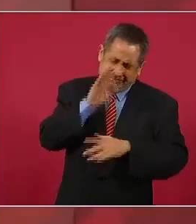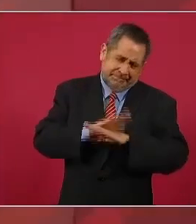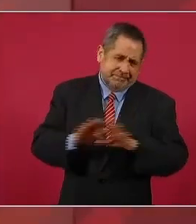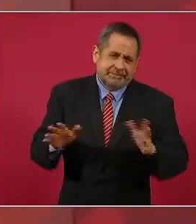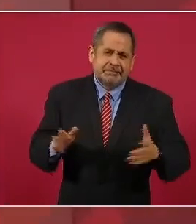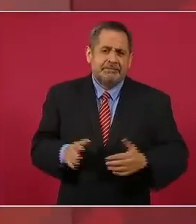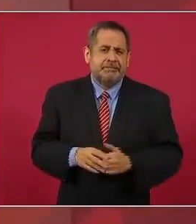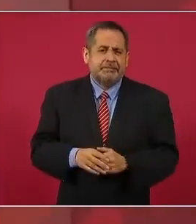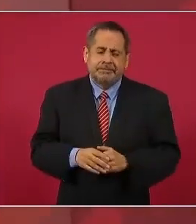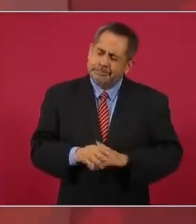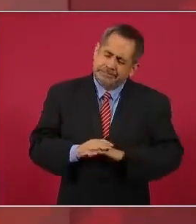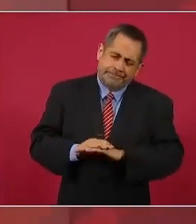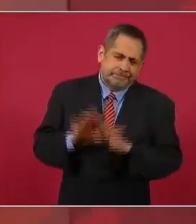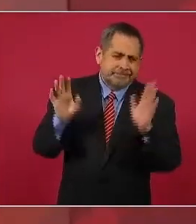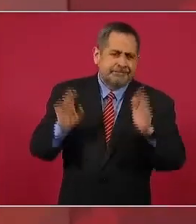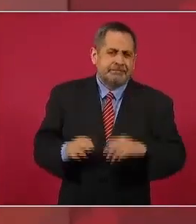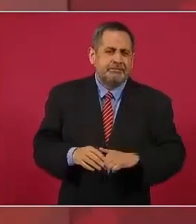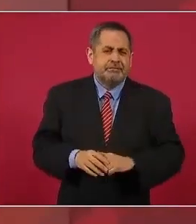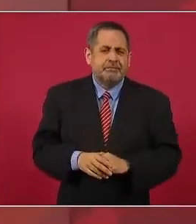ya